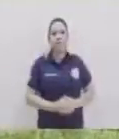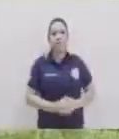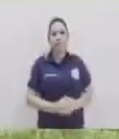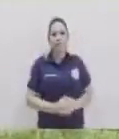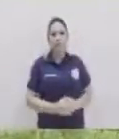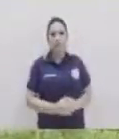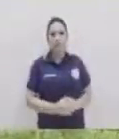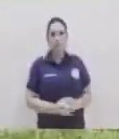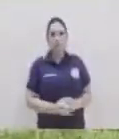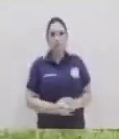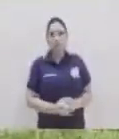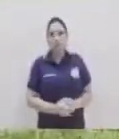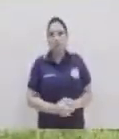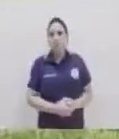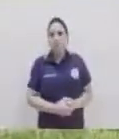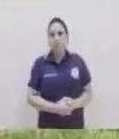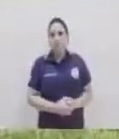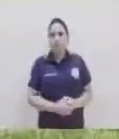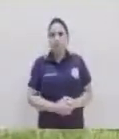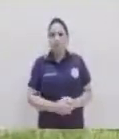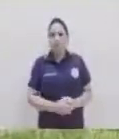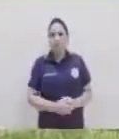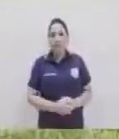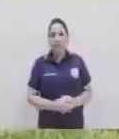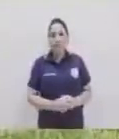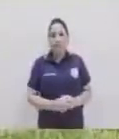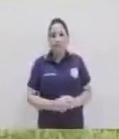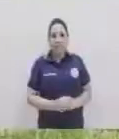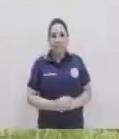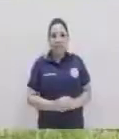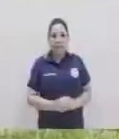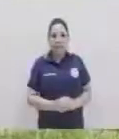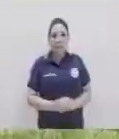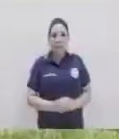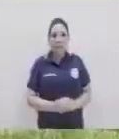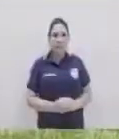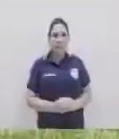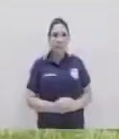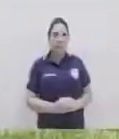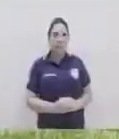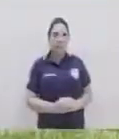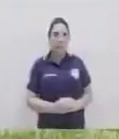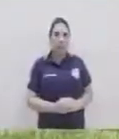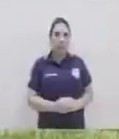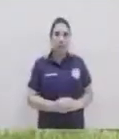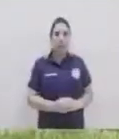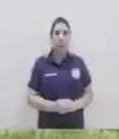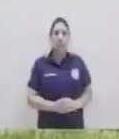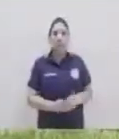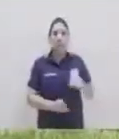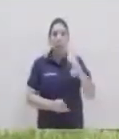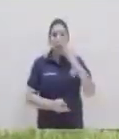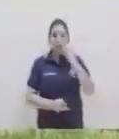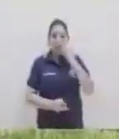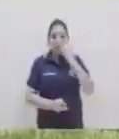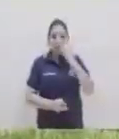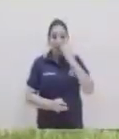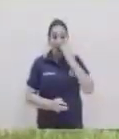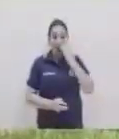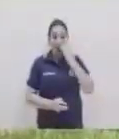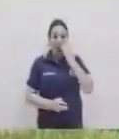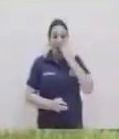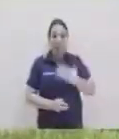5 6 7 8 9